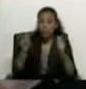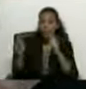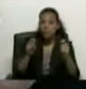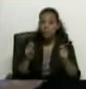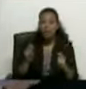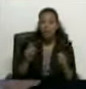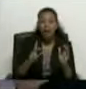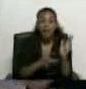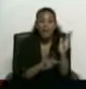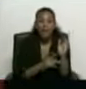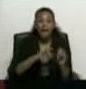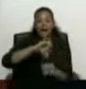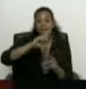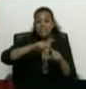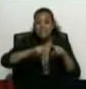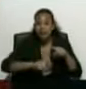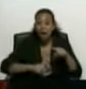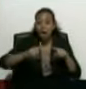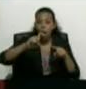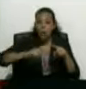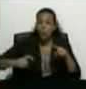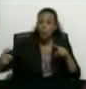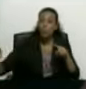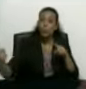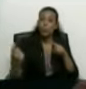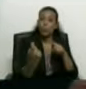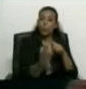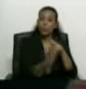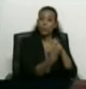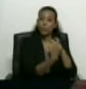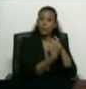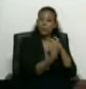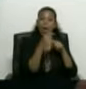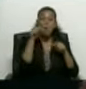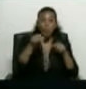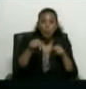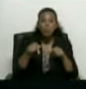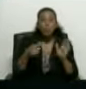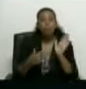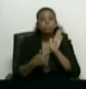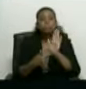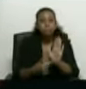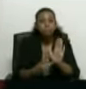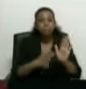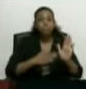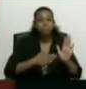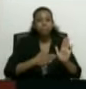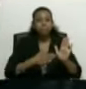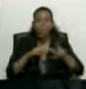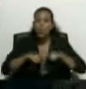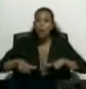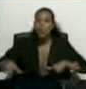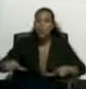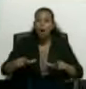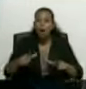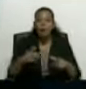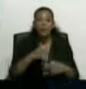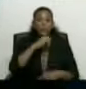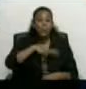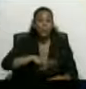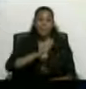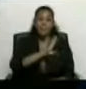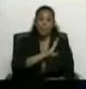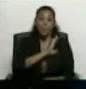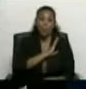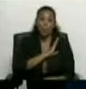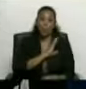la parroquia San Agustín fue una de ellas donde colocó sus diversos stands con historia de